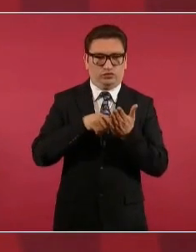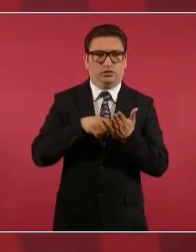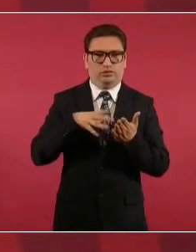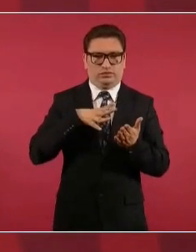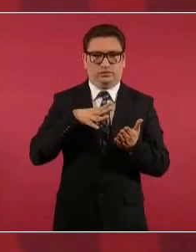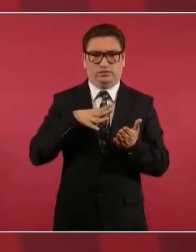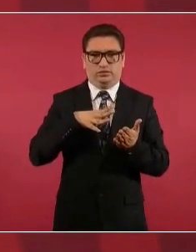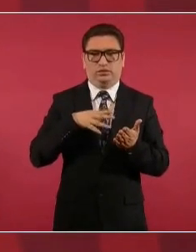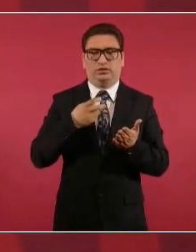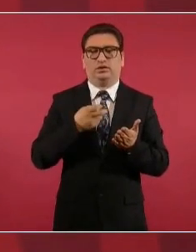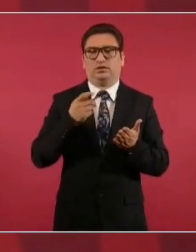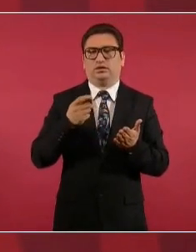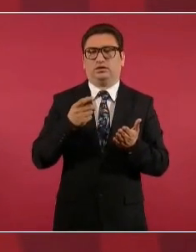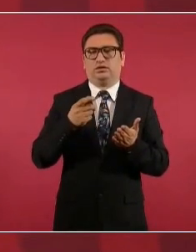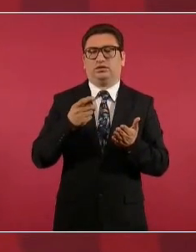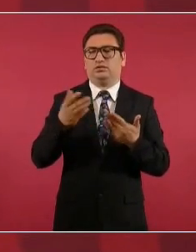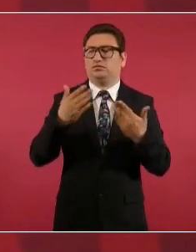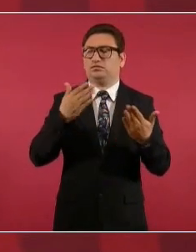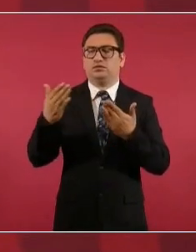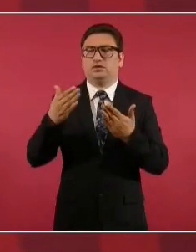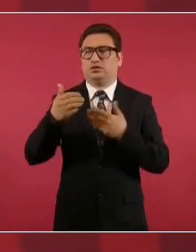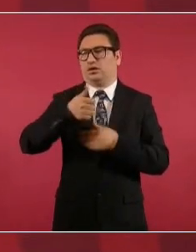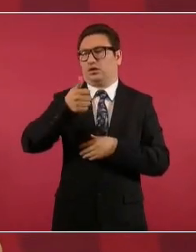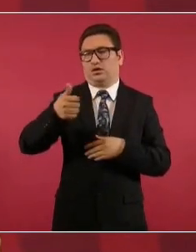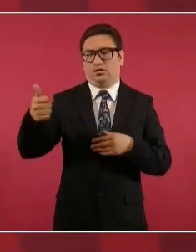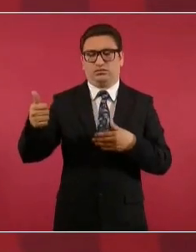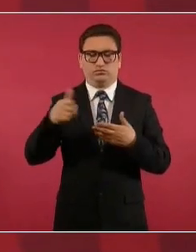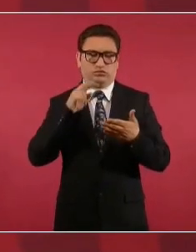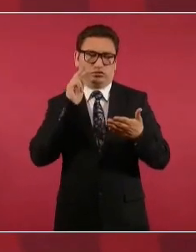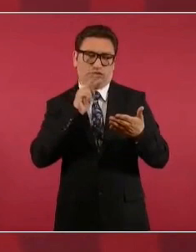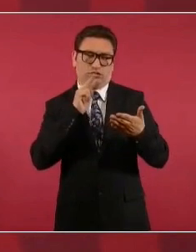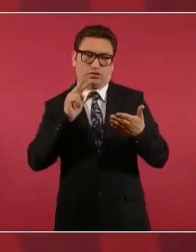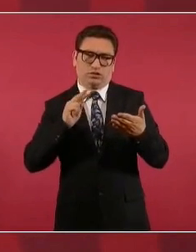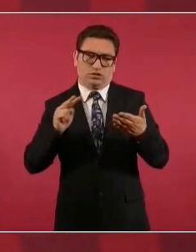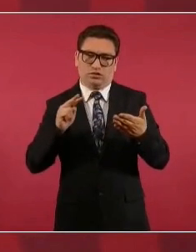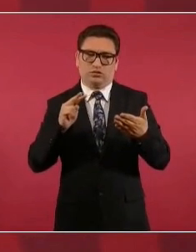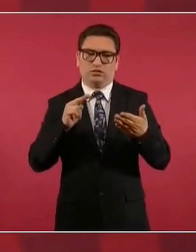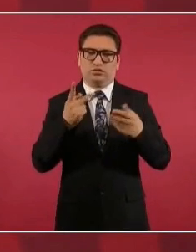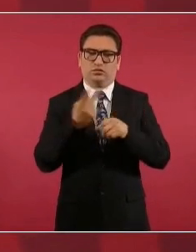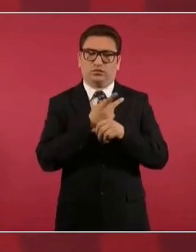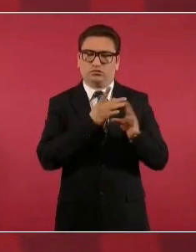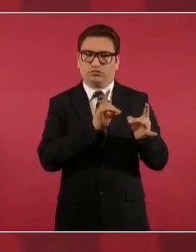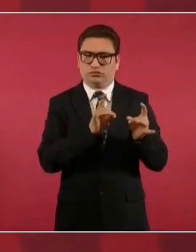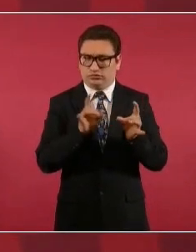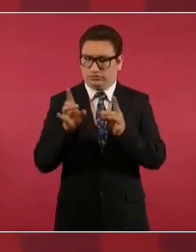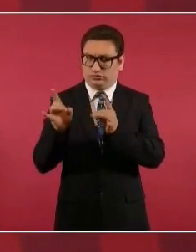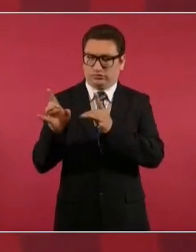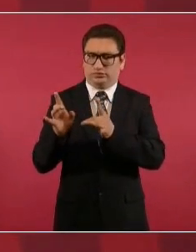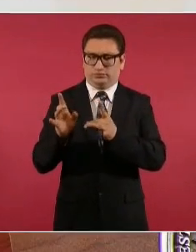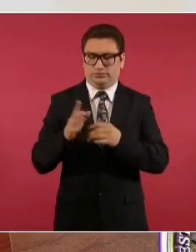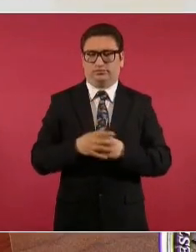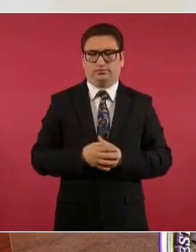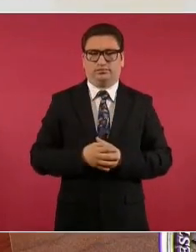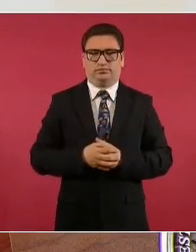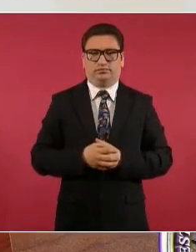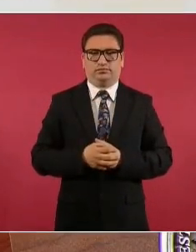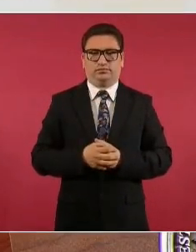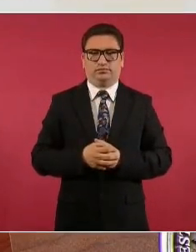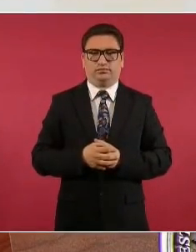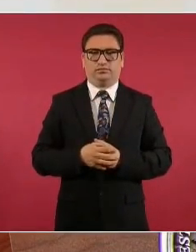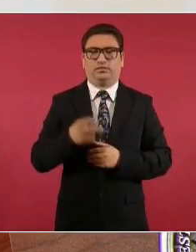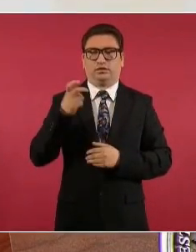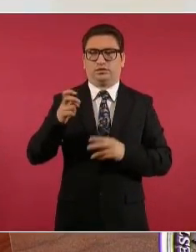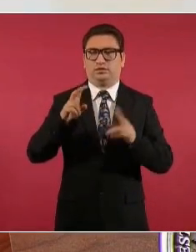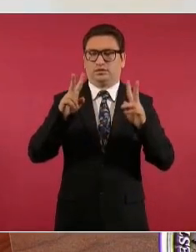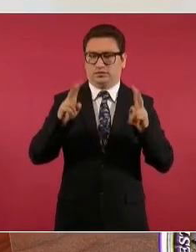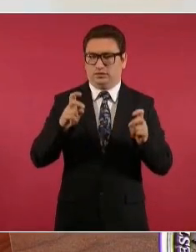tiene y la interpretación que se le da a los hechos. Es un tema